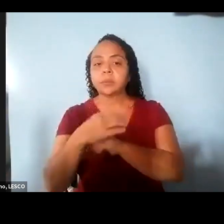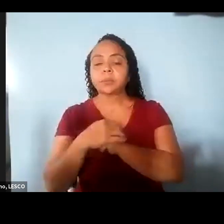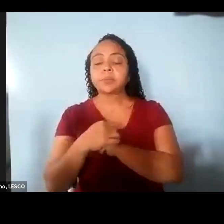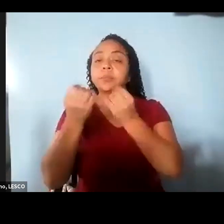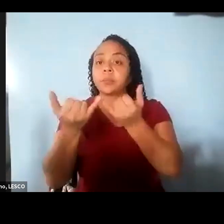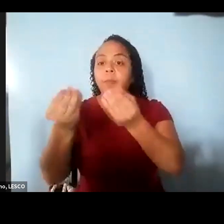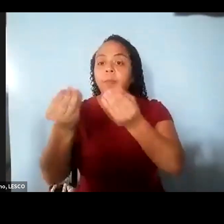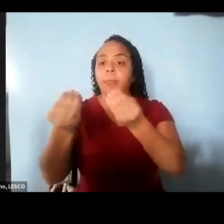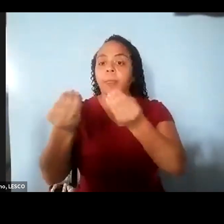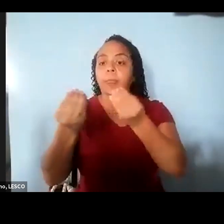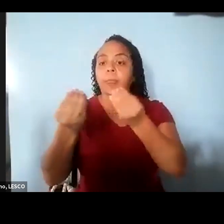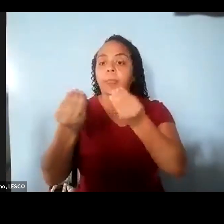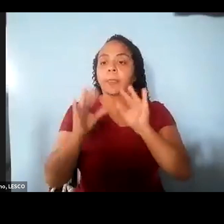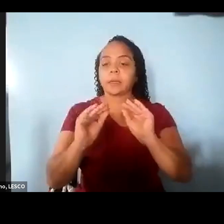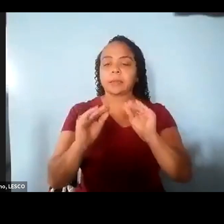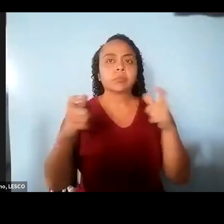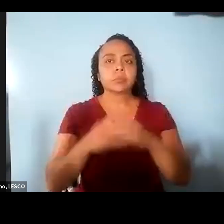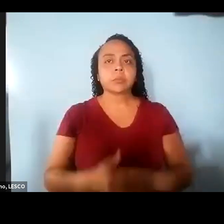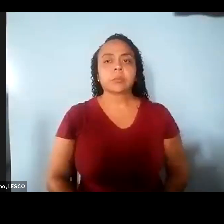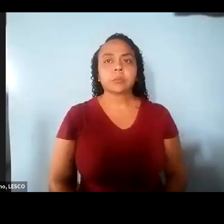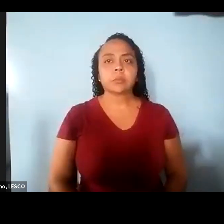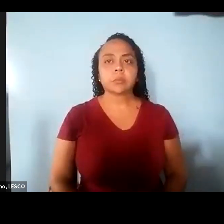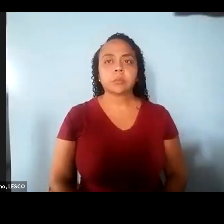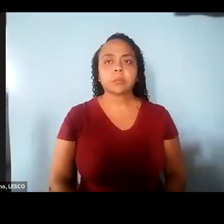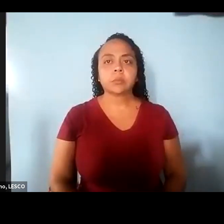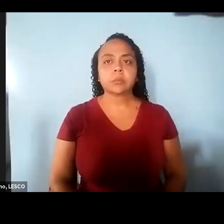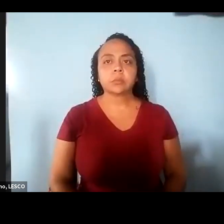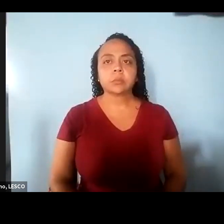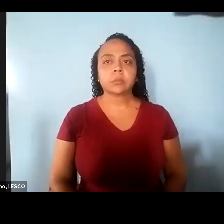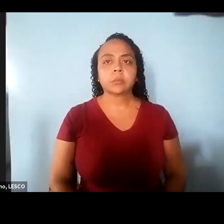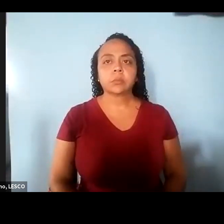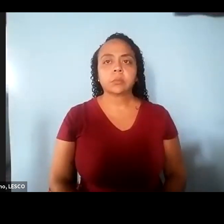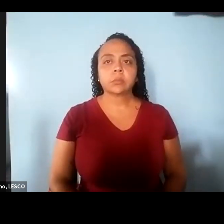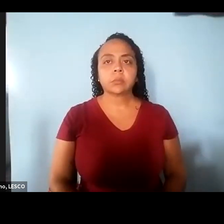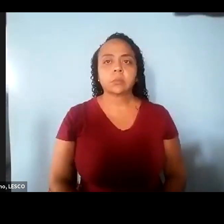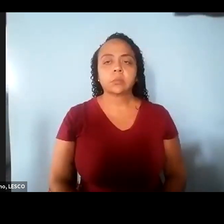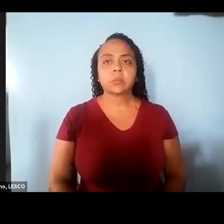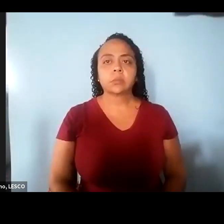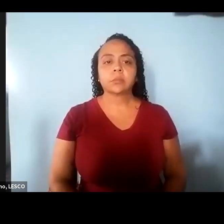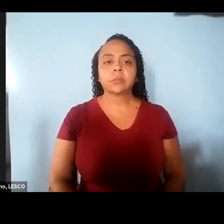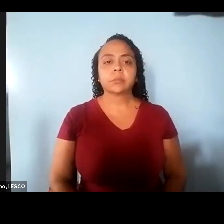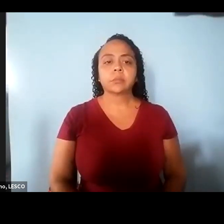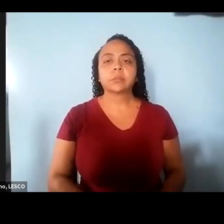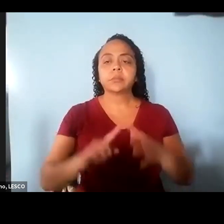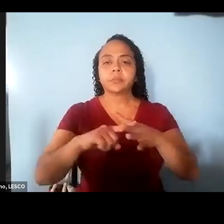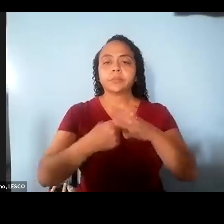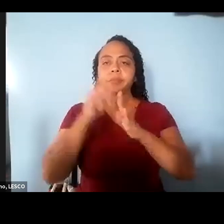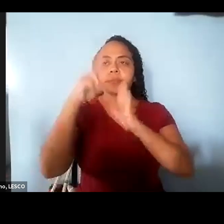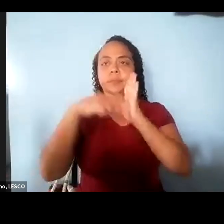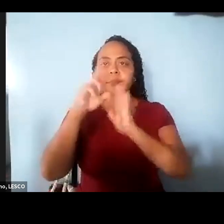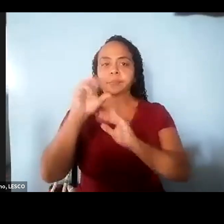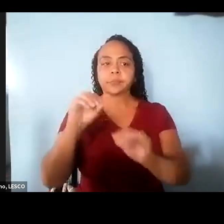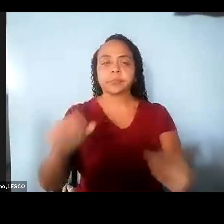enormes en el enel el principio del 2020 en el